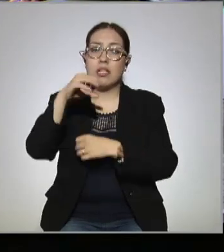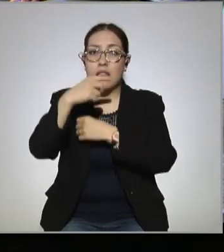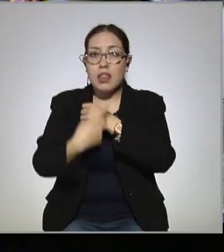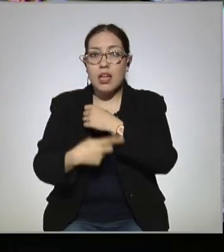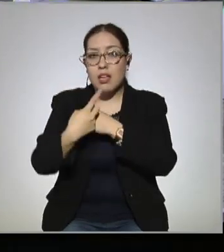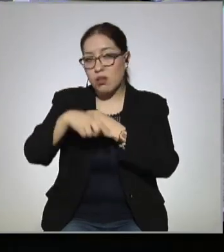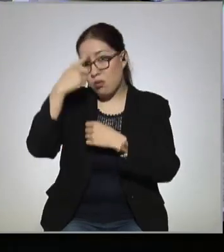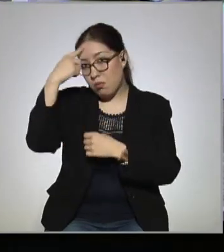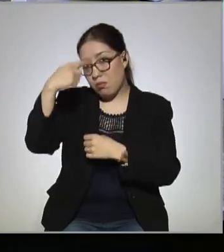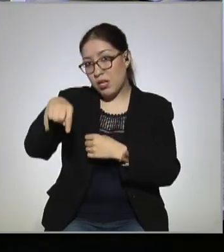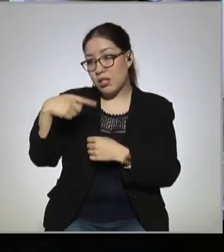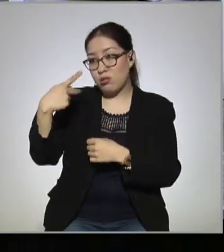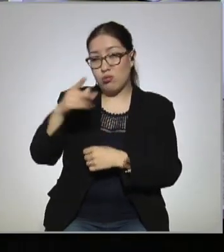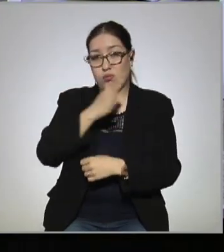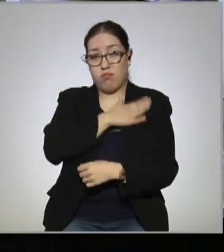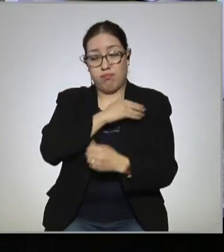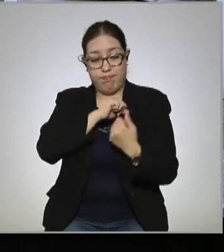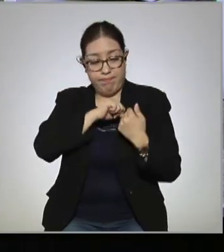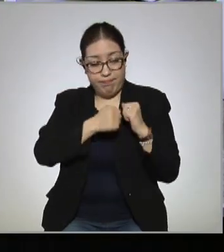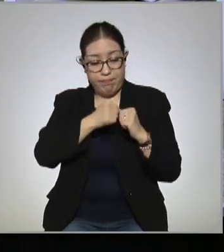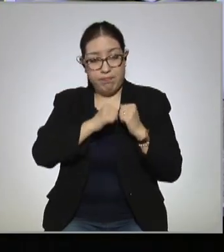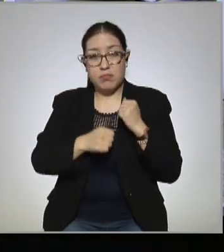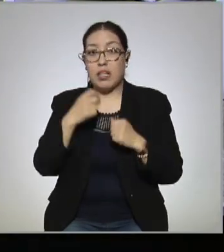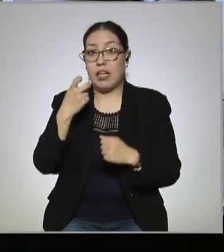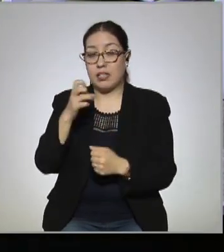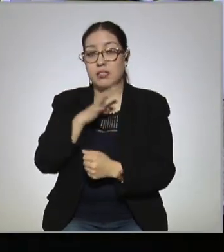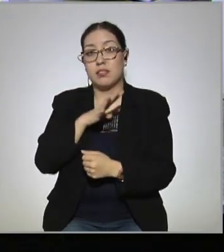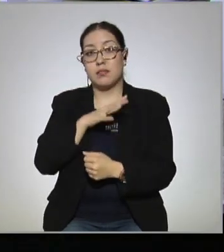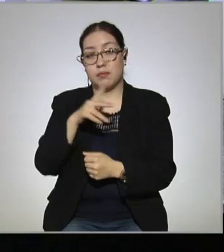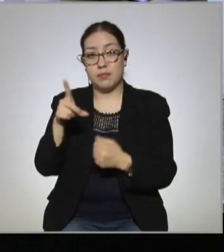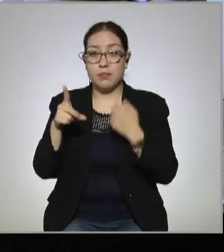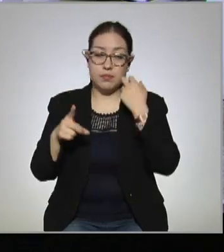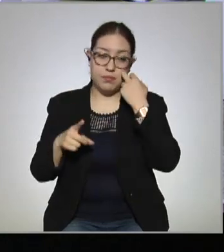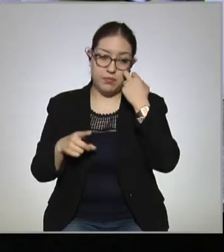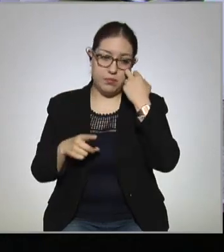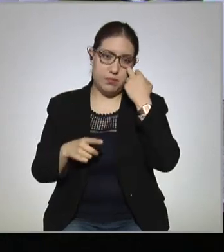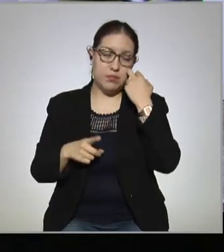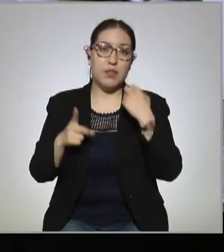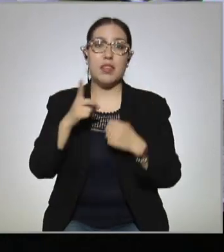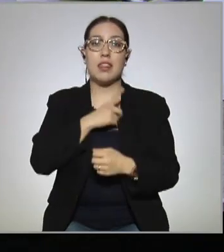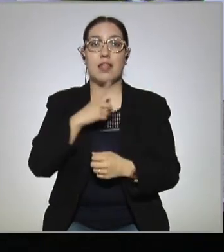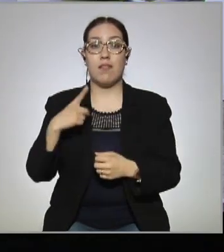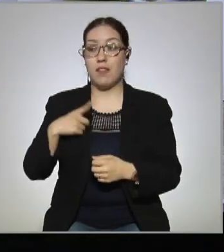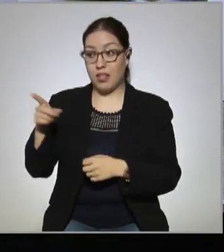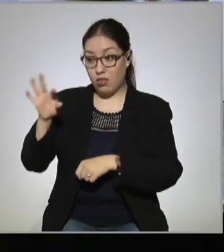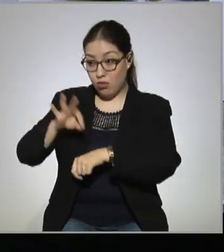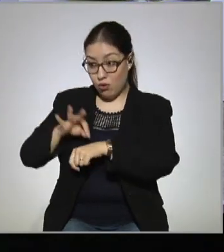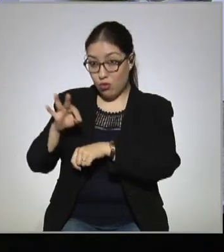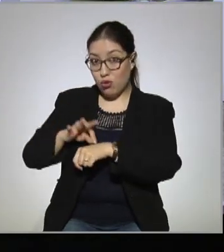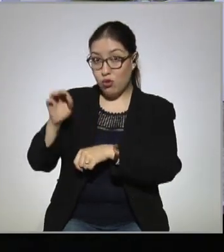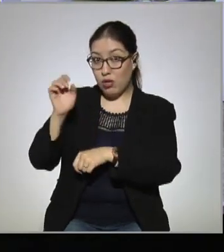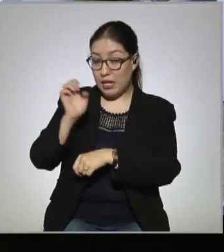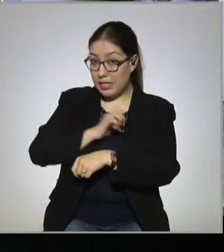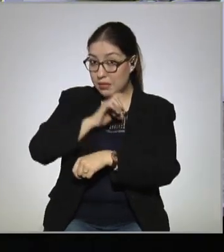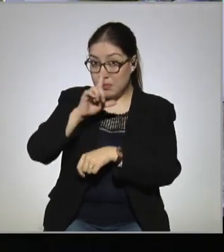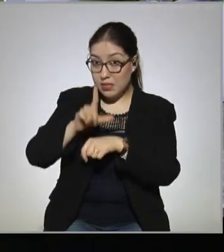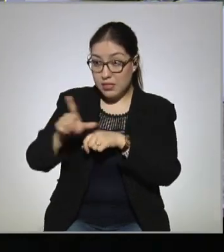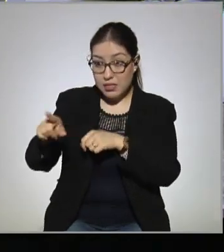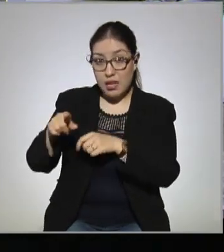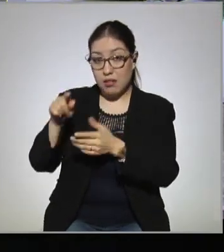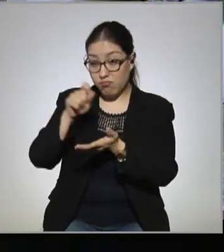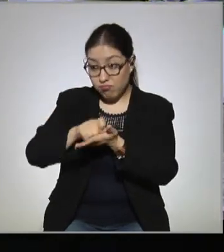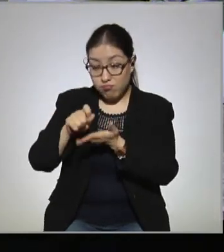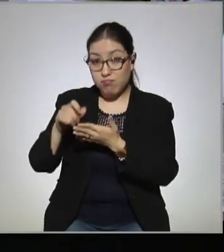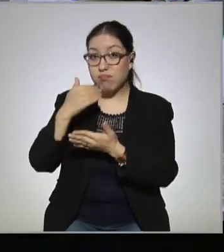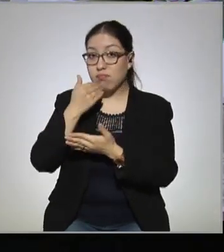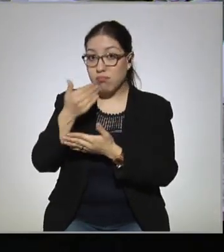biología del tendón. Entonces las infiltraciones tienen que estar prescritas por el especialista de rehabilitación,